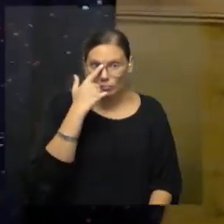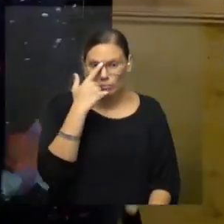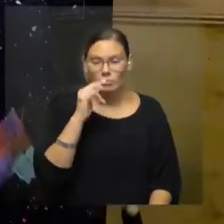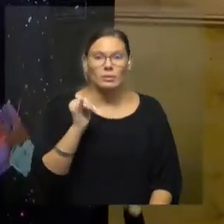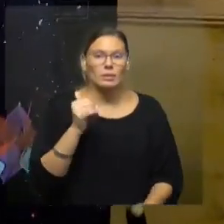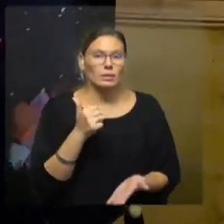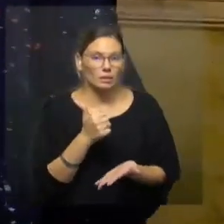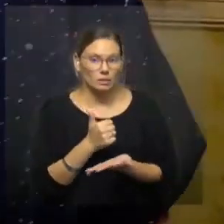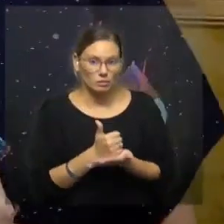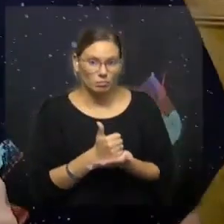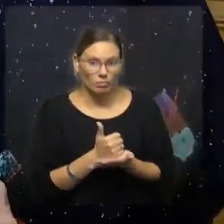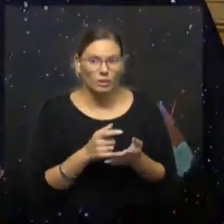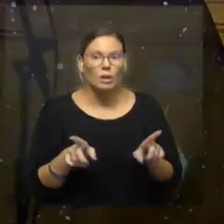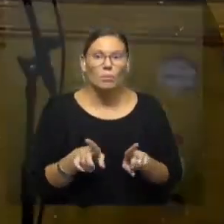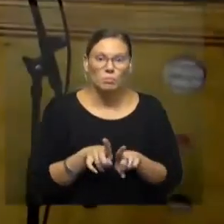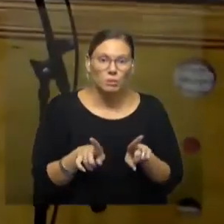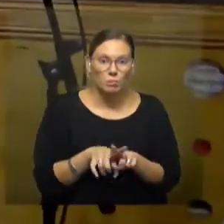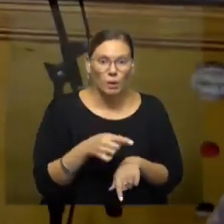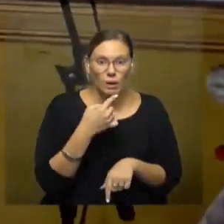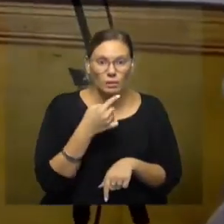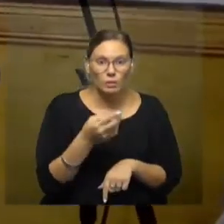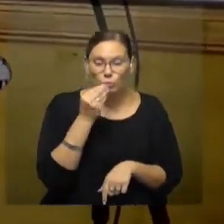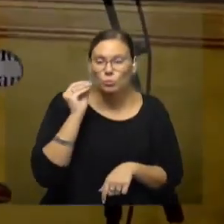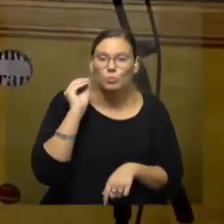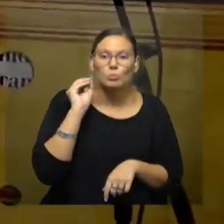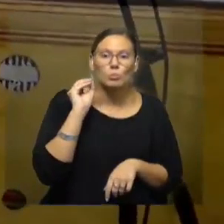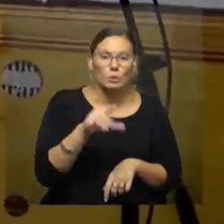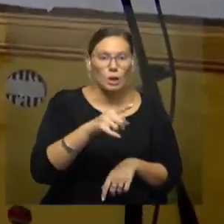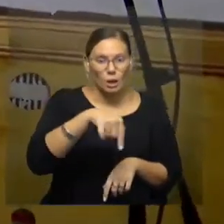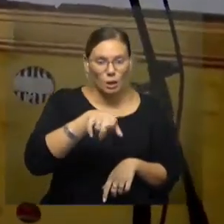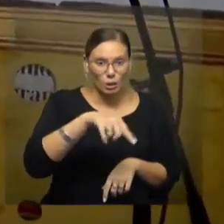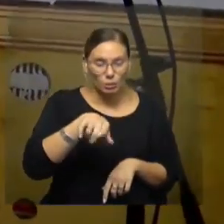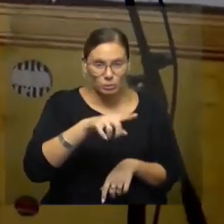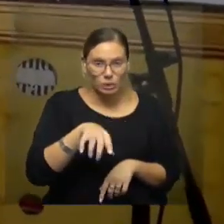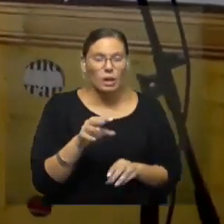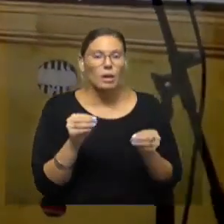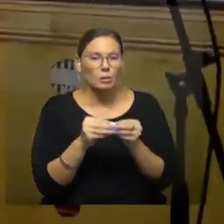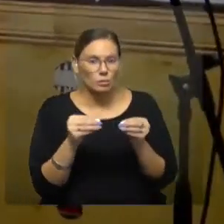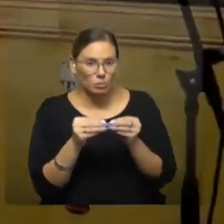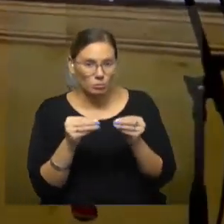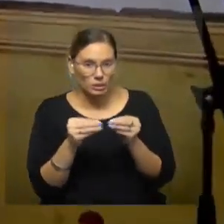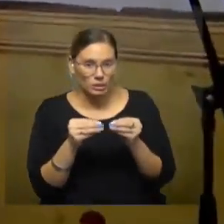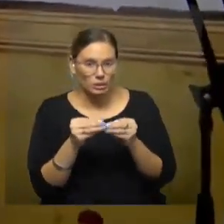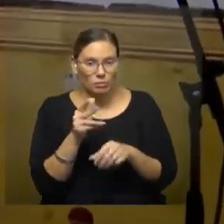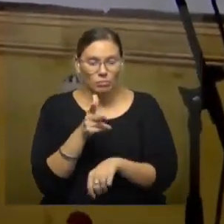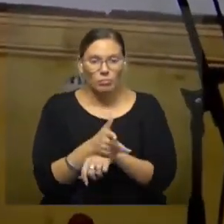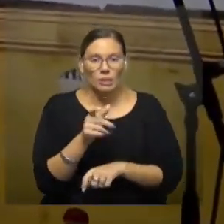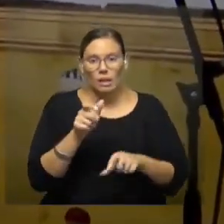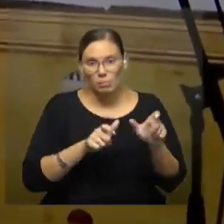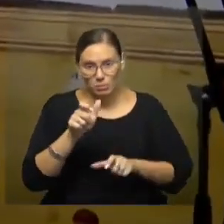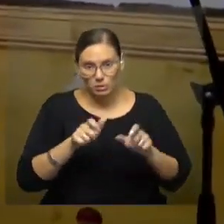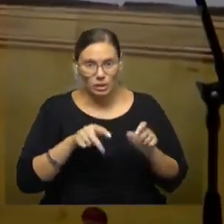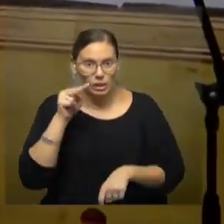Acá estoy, sí, así como, tal cual como decís, Lu, les mando un saludo a ustedes ahí en piso, a todos los compañeros que están detrás de cámara, y bueno, y a toda la gente que nos